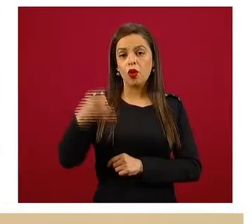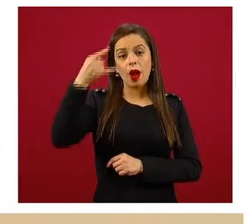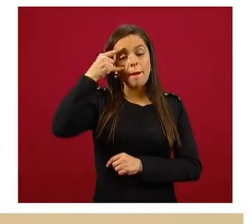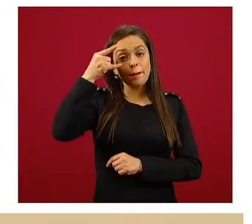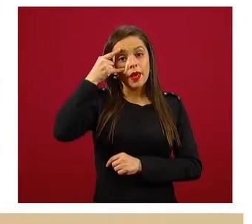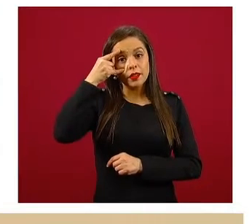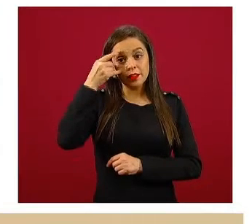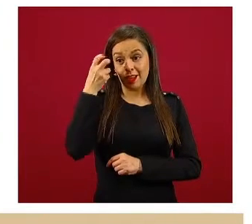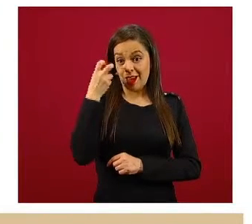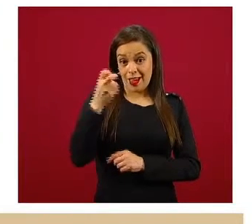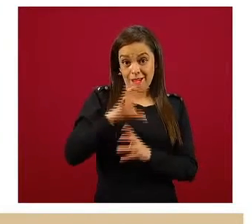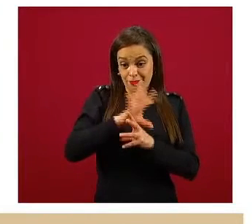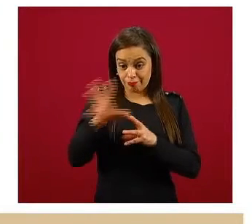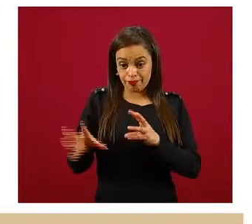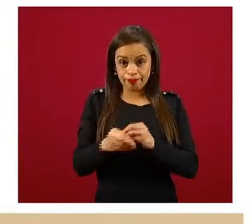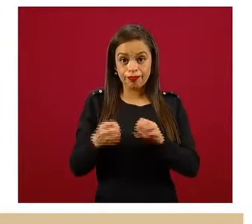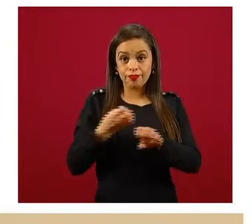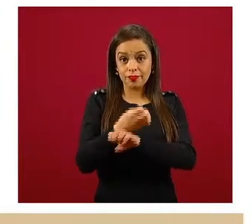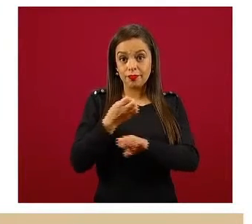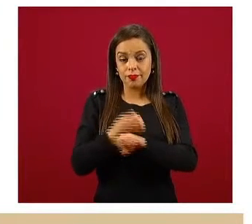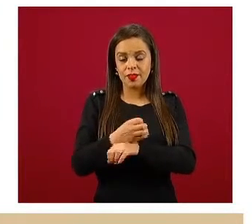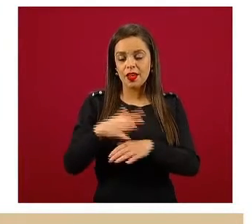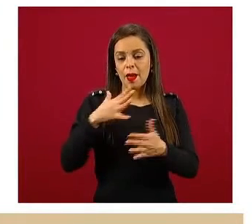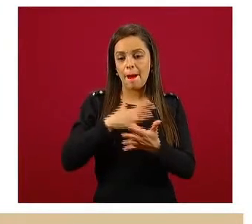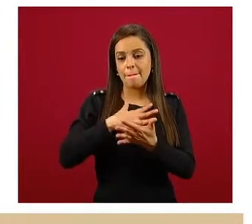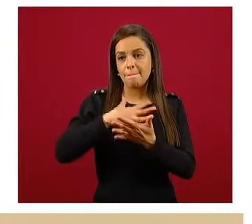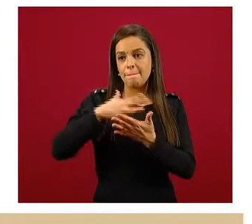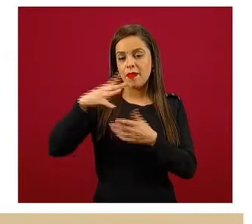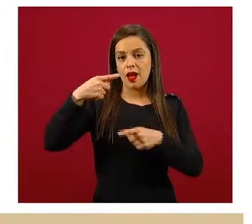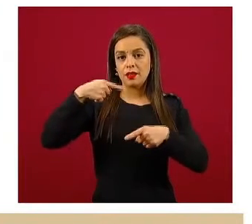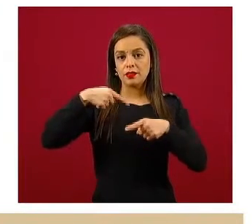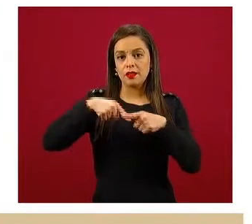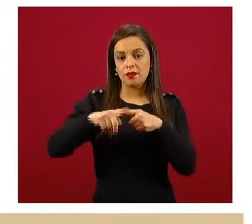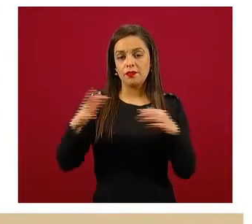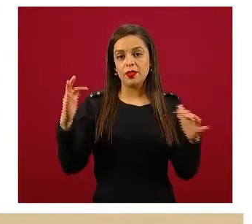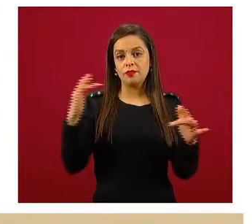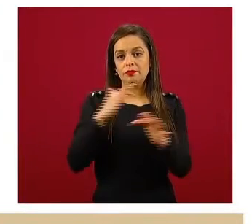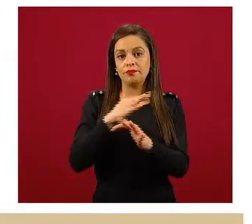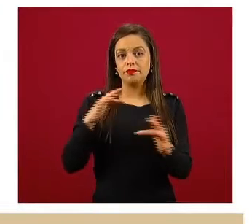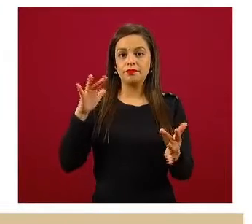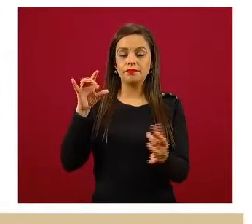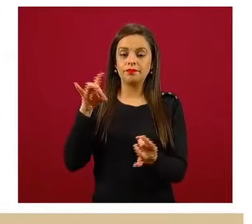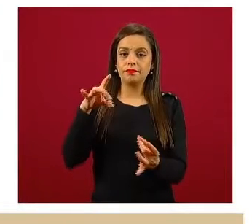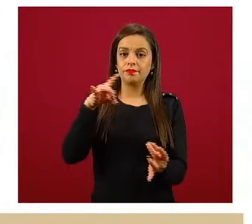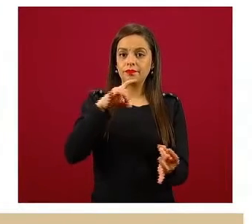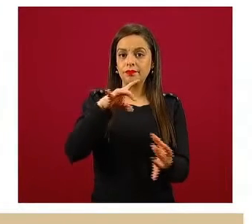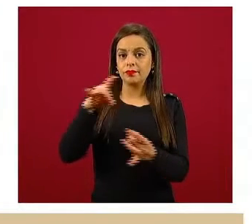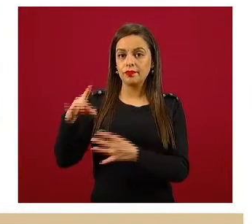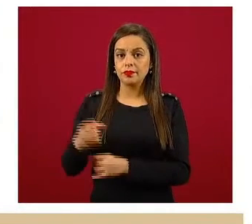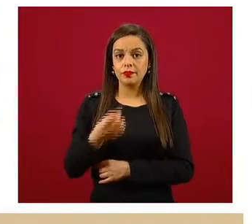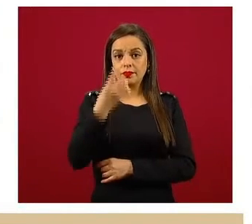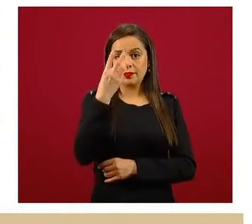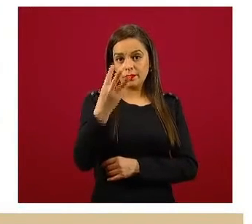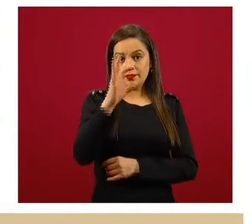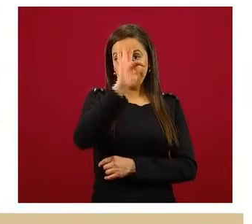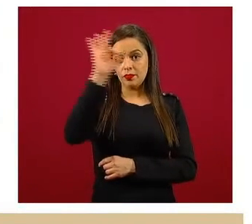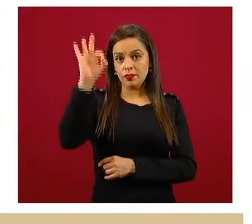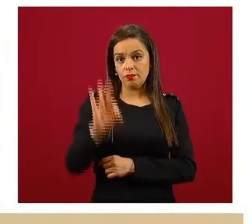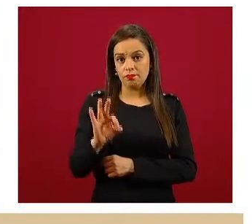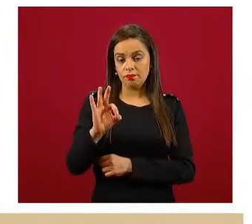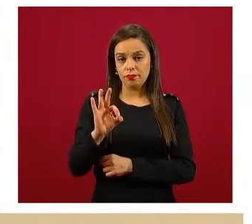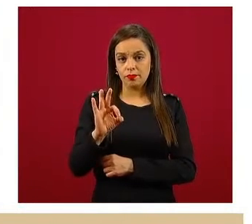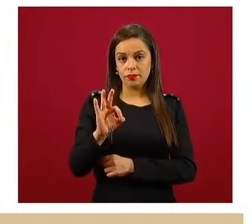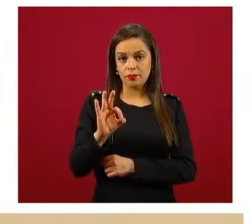aquellos estados cuya movilidad se incrementó en un más de 3% con respecto de una